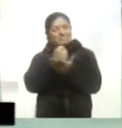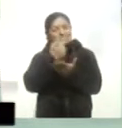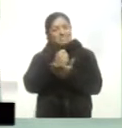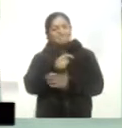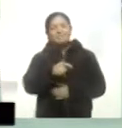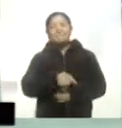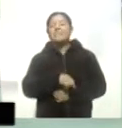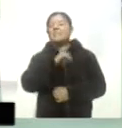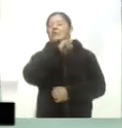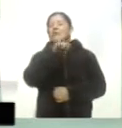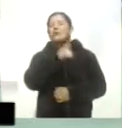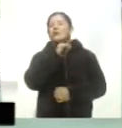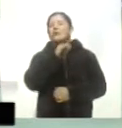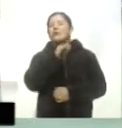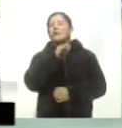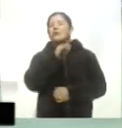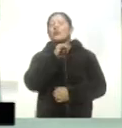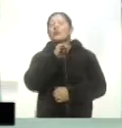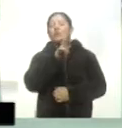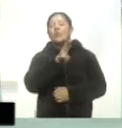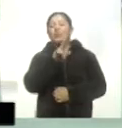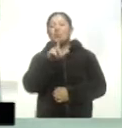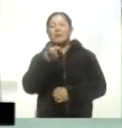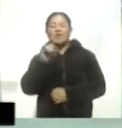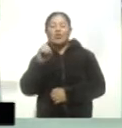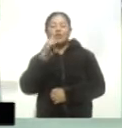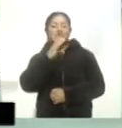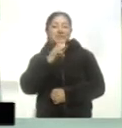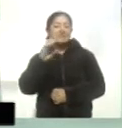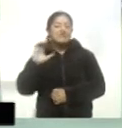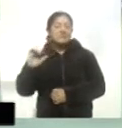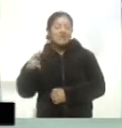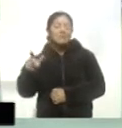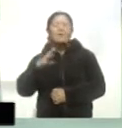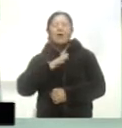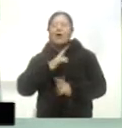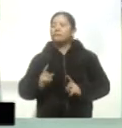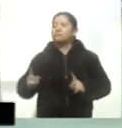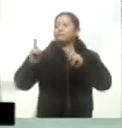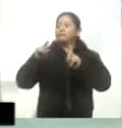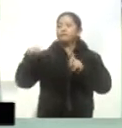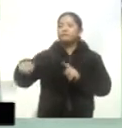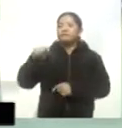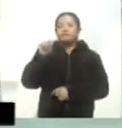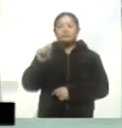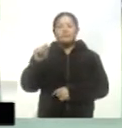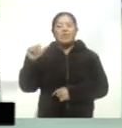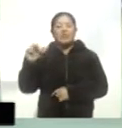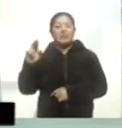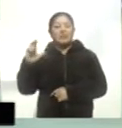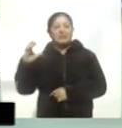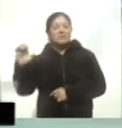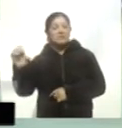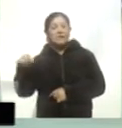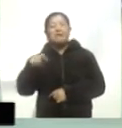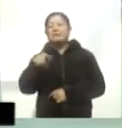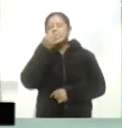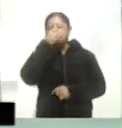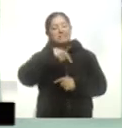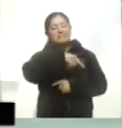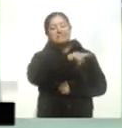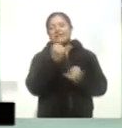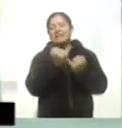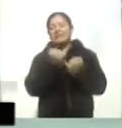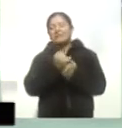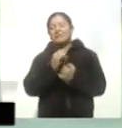pues, Julio César Chávez, que ya enfrentó también al travieso Arce, o pues en últimas fechas la Chiquita González enfrentó a Daniel